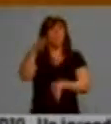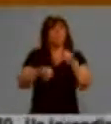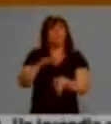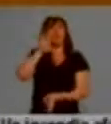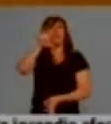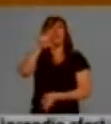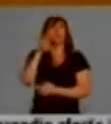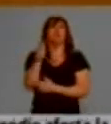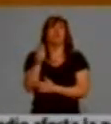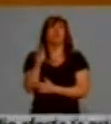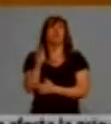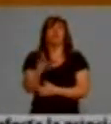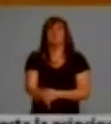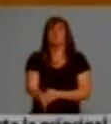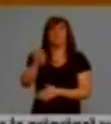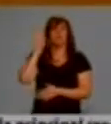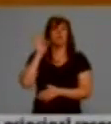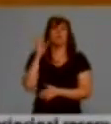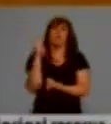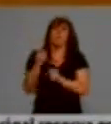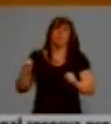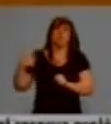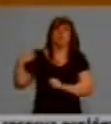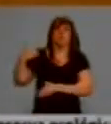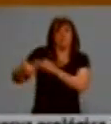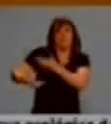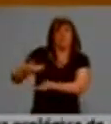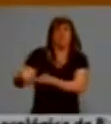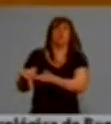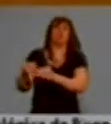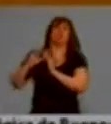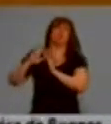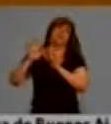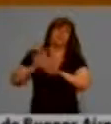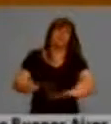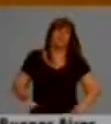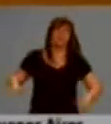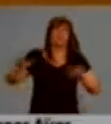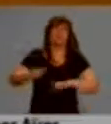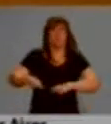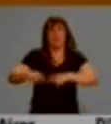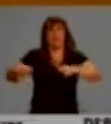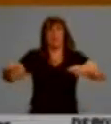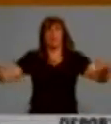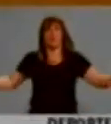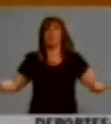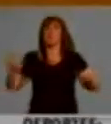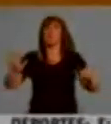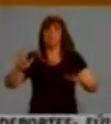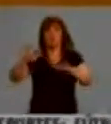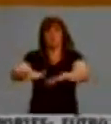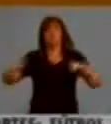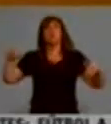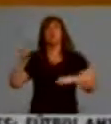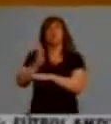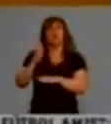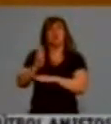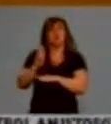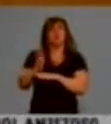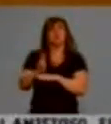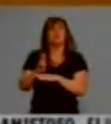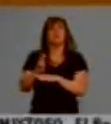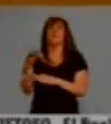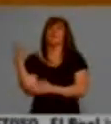decide después de ese largo proceso y de esos tempos. Pero el Parlamento, este Parlamento, debiera haber